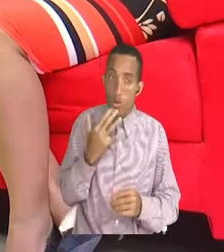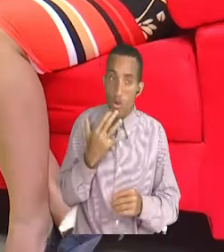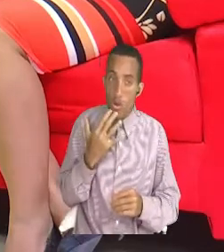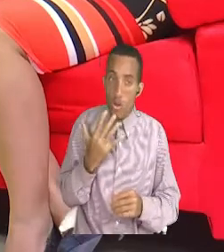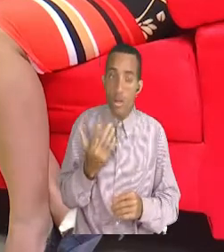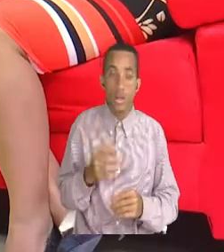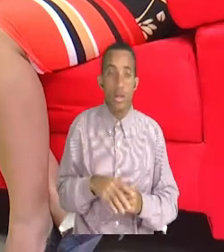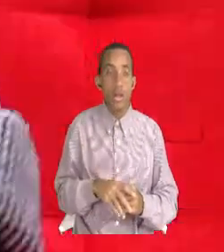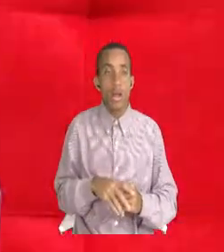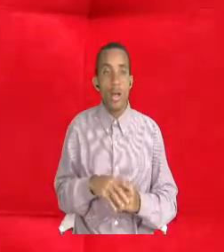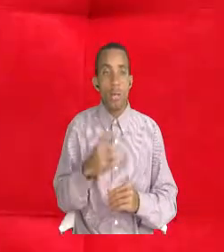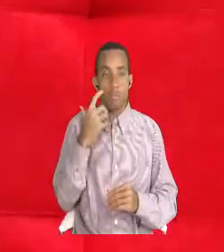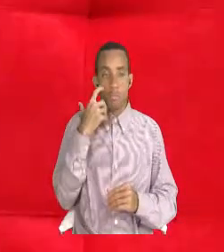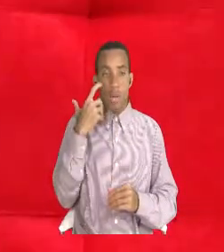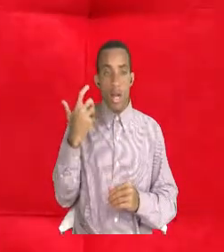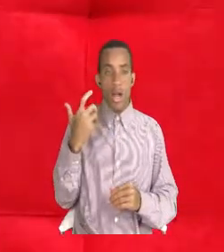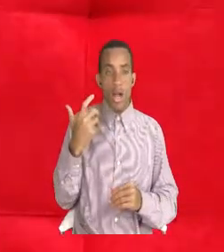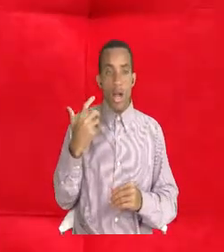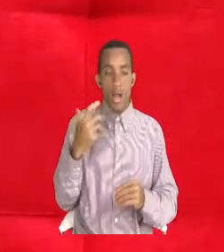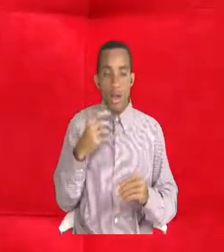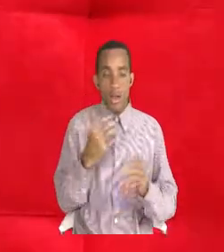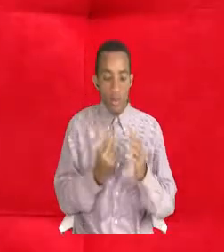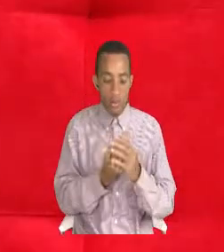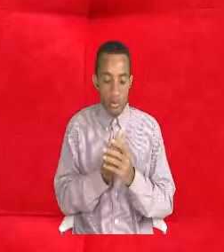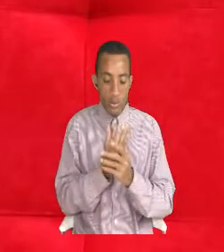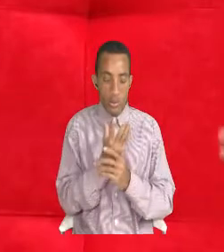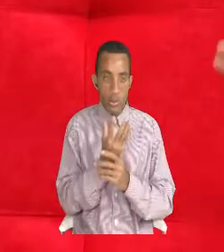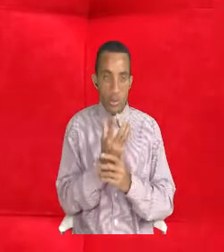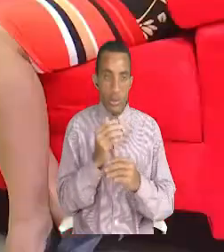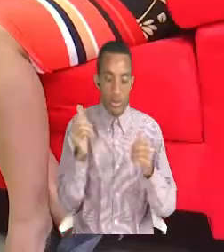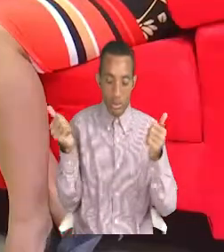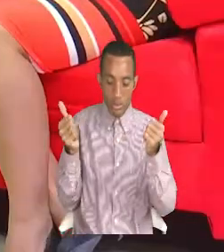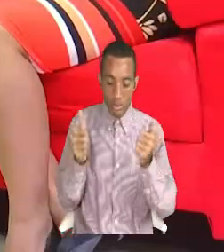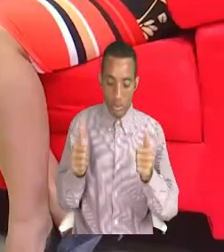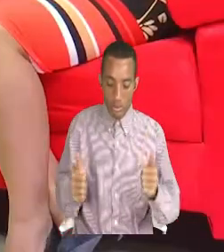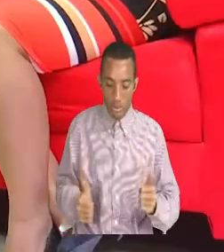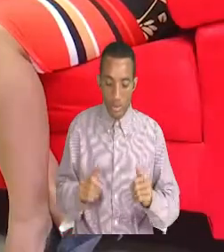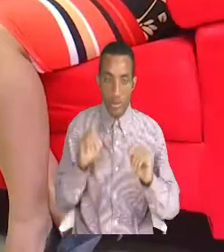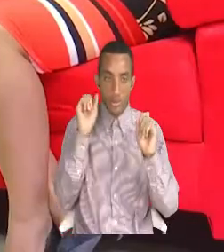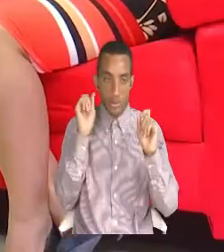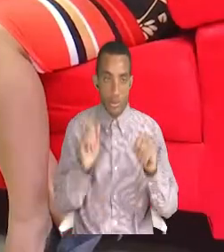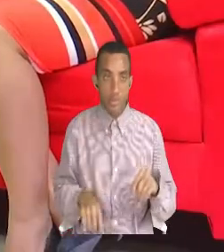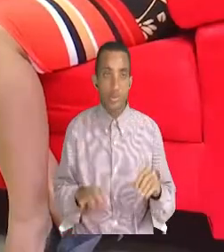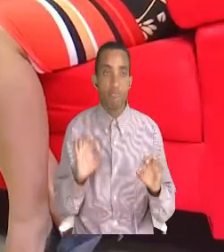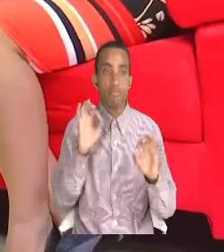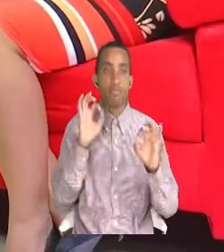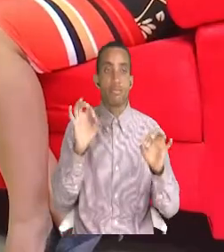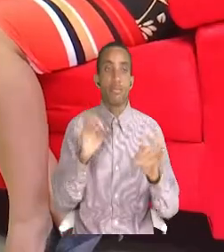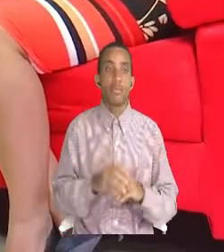que resaltan la silueta de la persona. Perfecto para celebrar los cumpleaños de Barranca Bermeja, porque